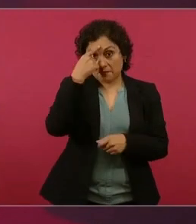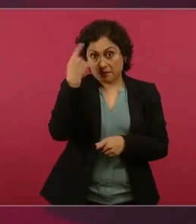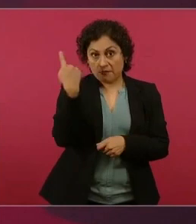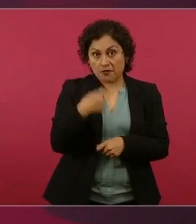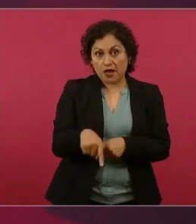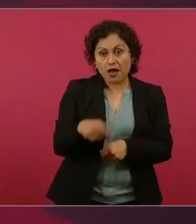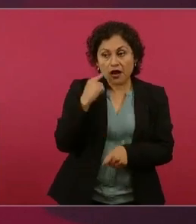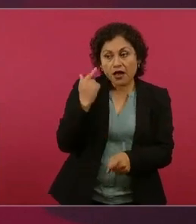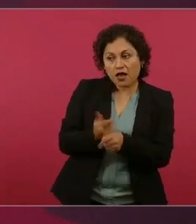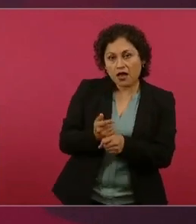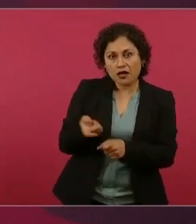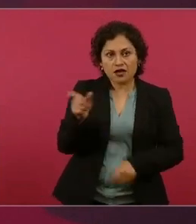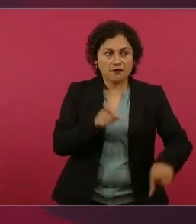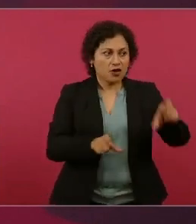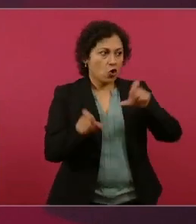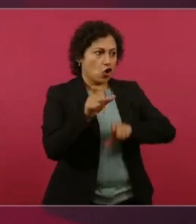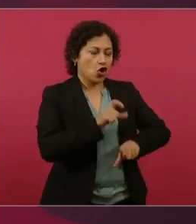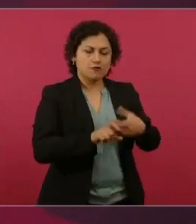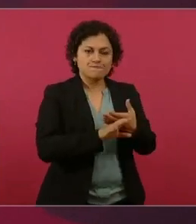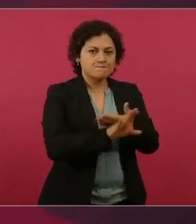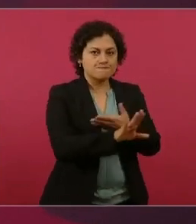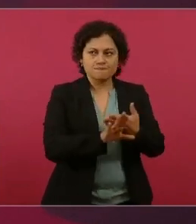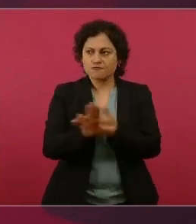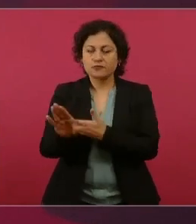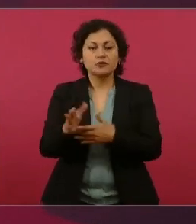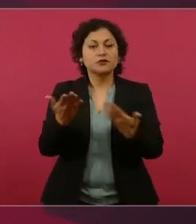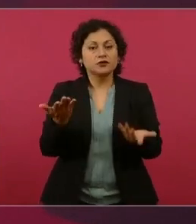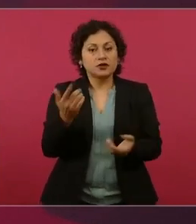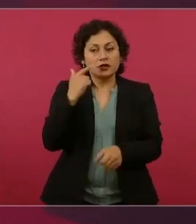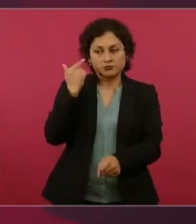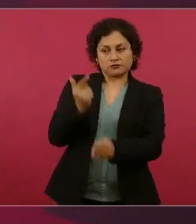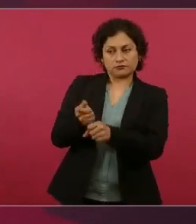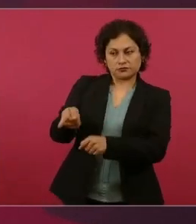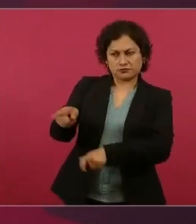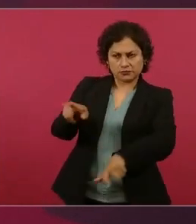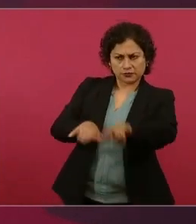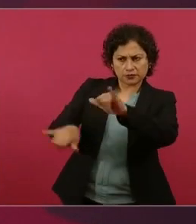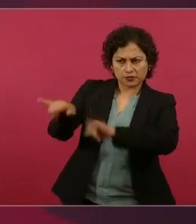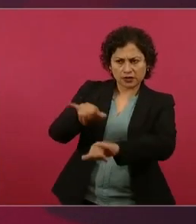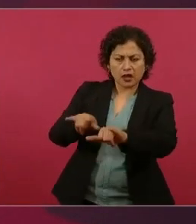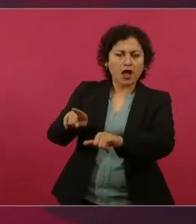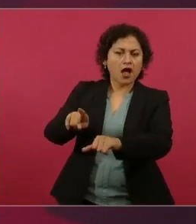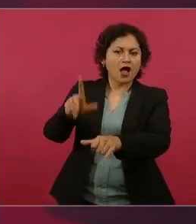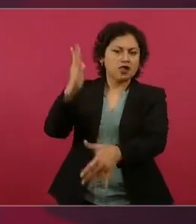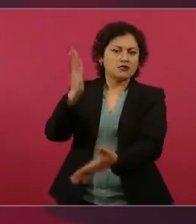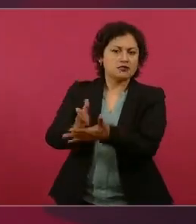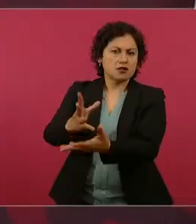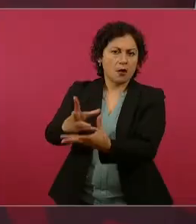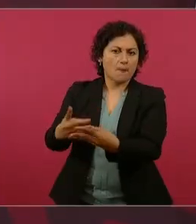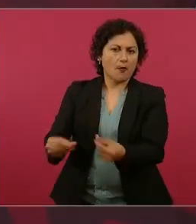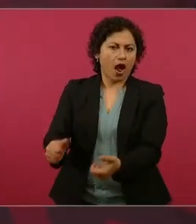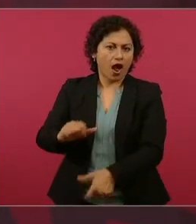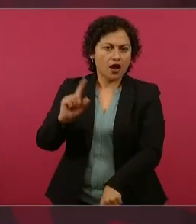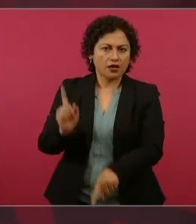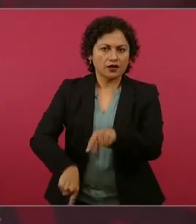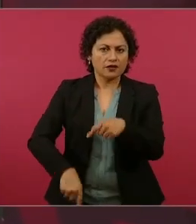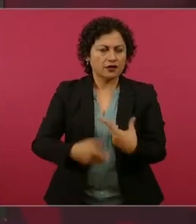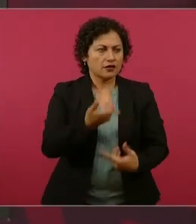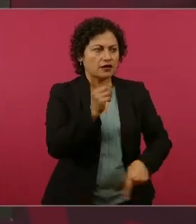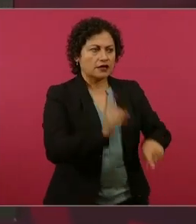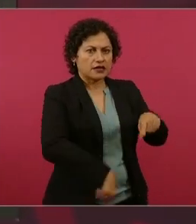químicos, destruyendo laboratorios, haciendo nuestro trabajo, y